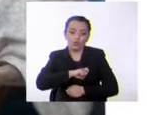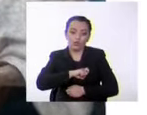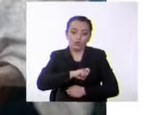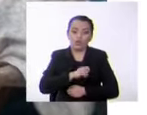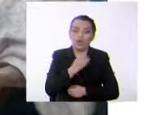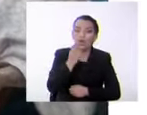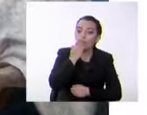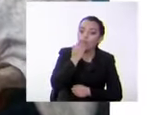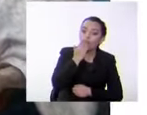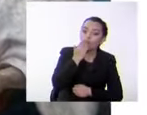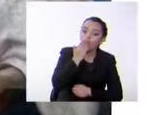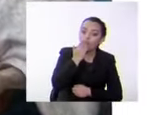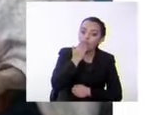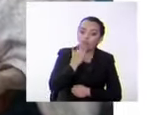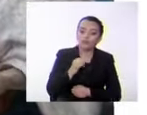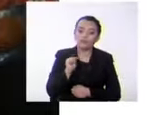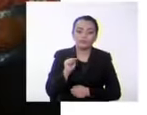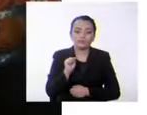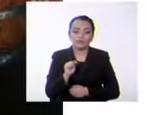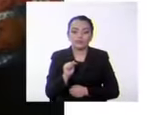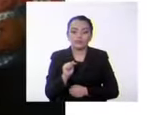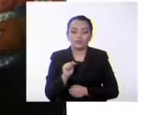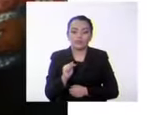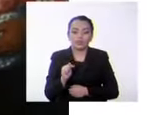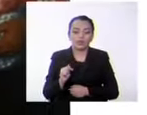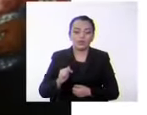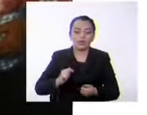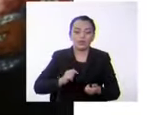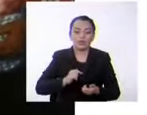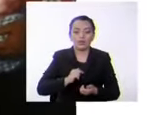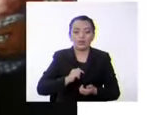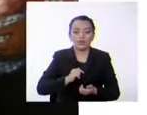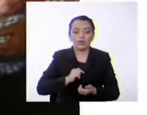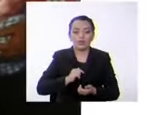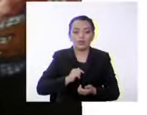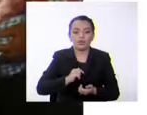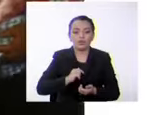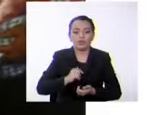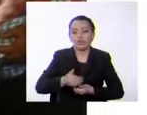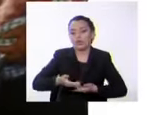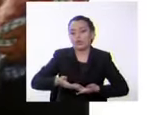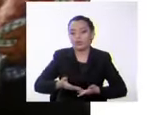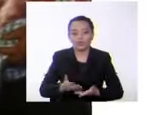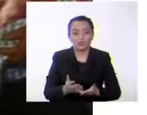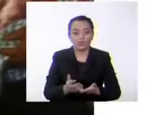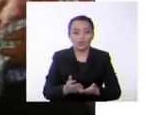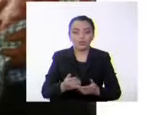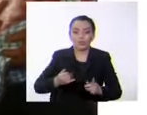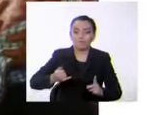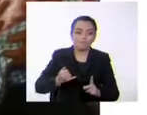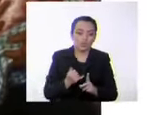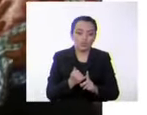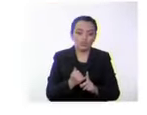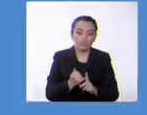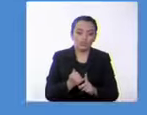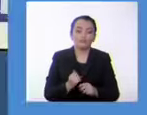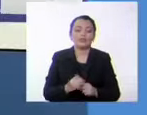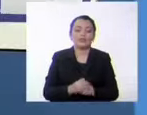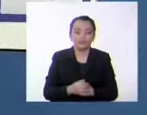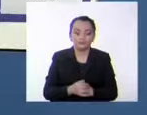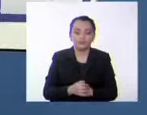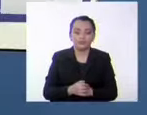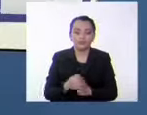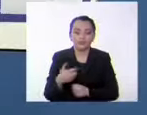no fue una procreación natural, sino que fue producto generalmente de una violación. Es cierto, es decir, nuestros